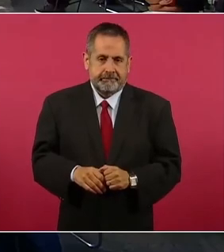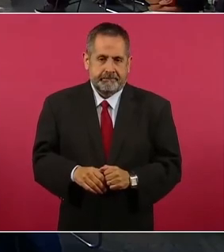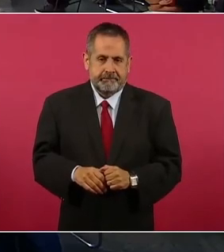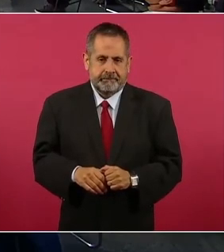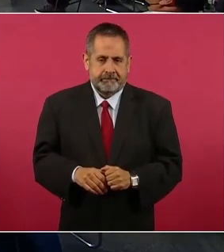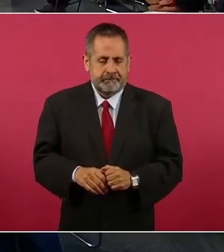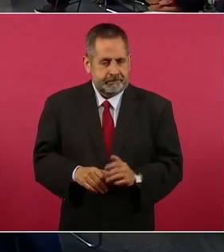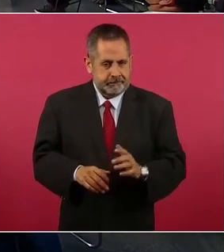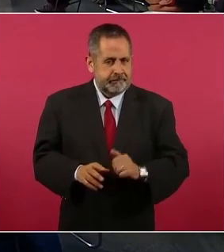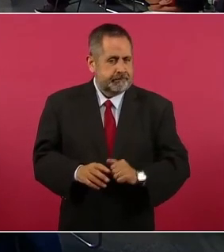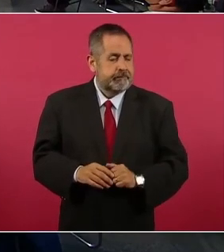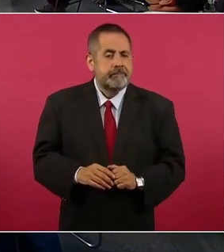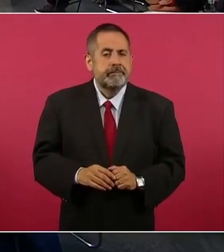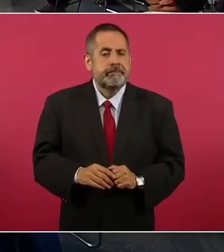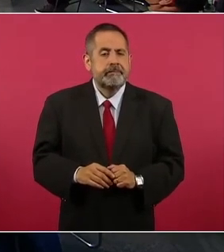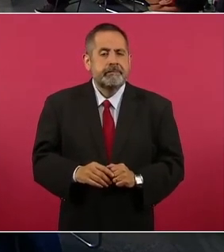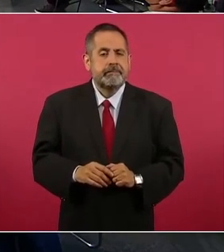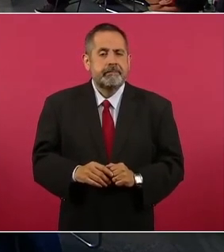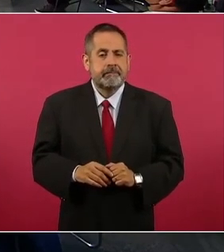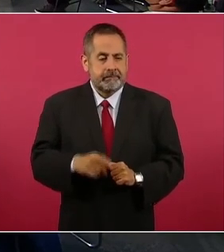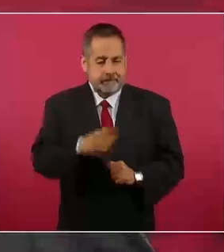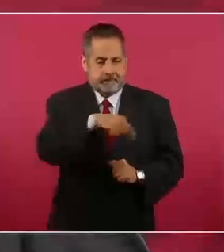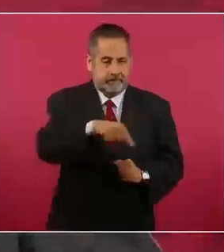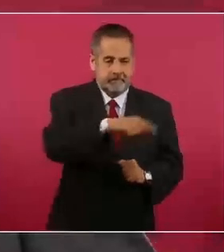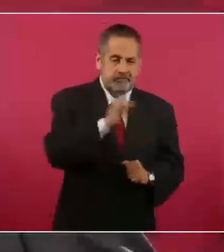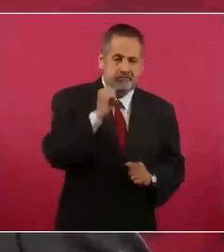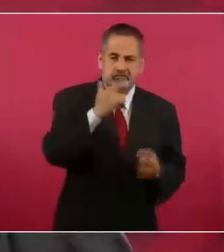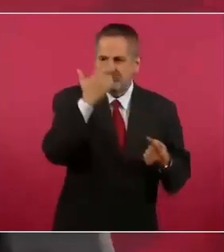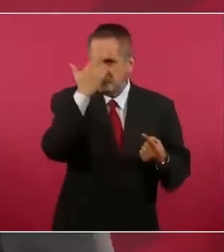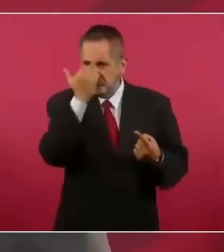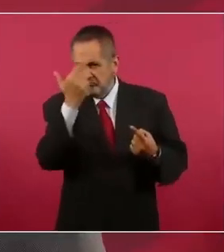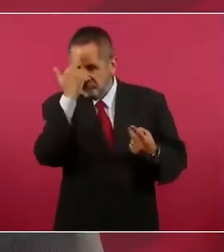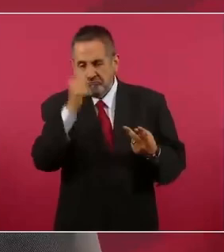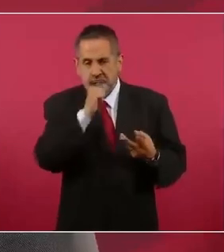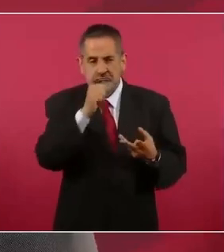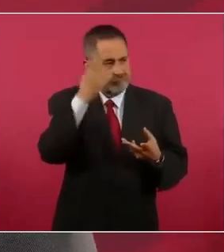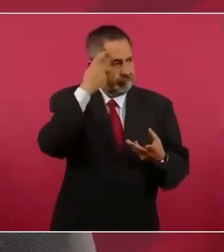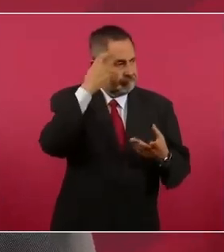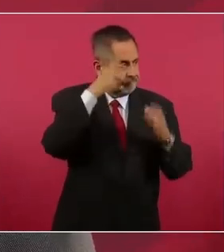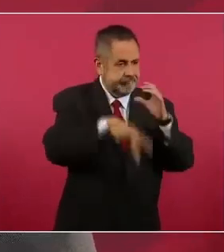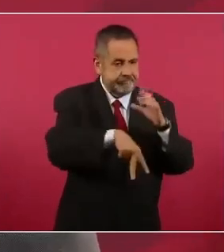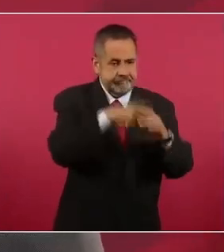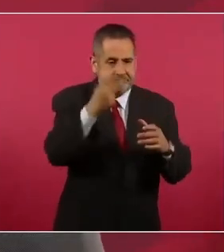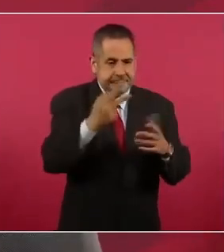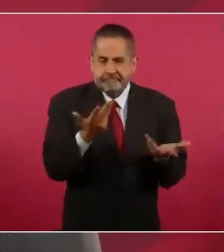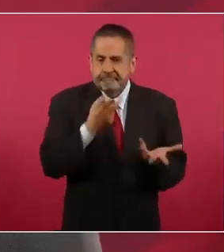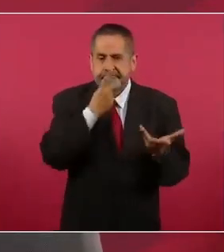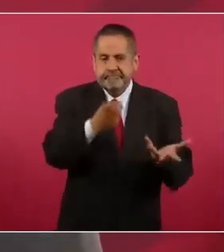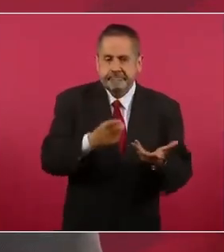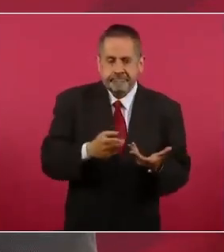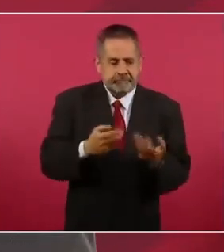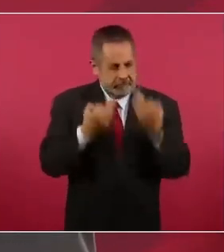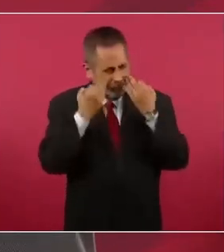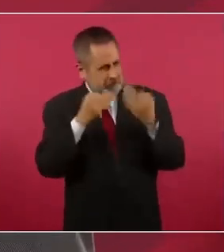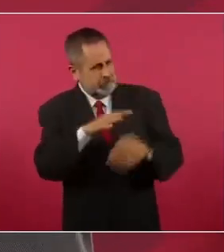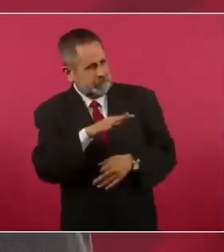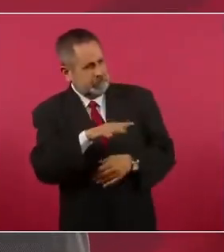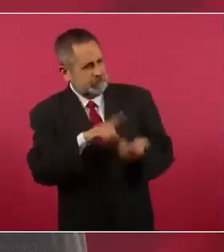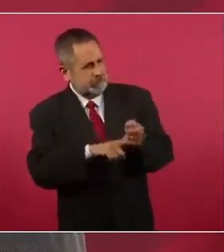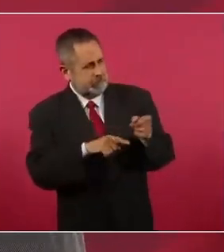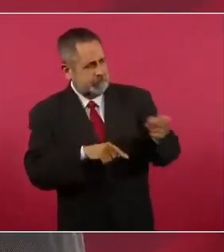Ya cuando no tenían argumentos, porque era evidente